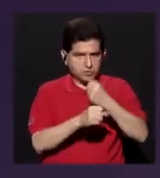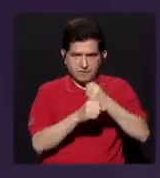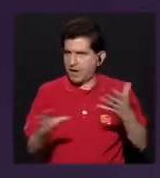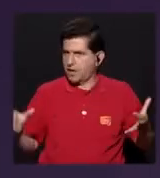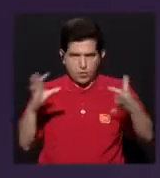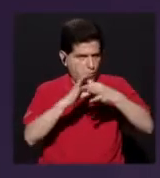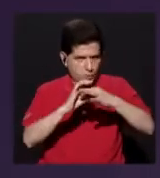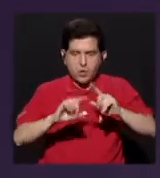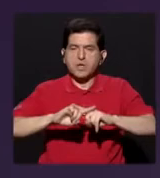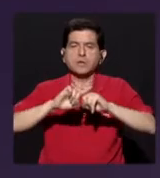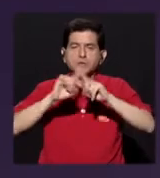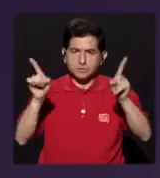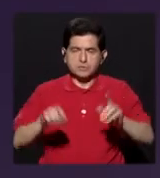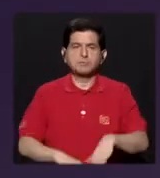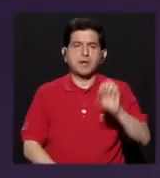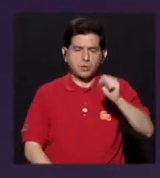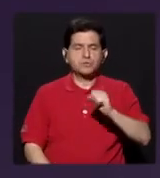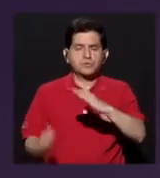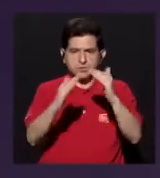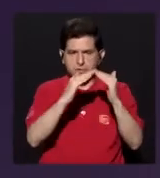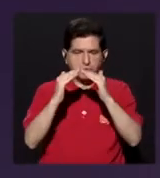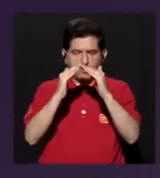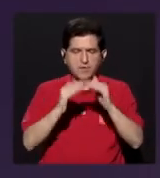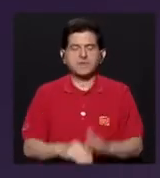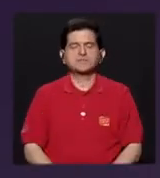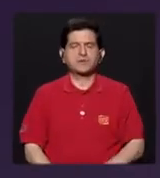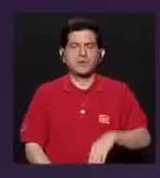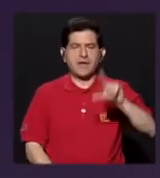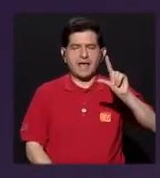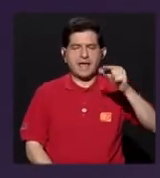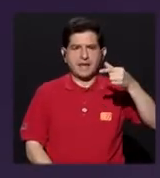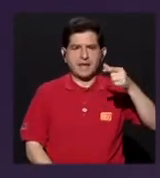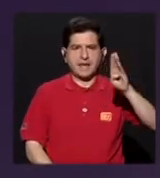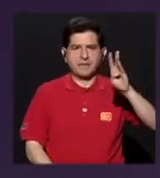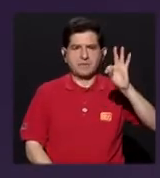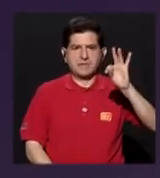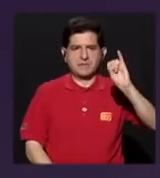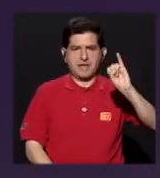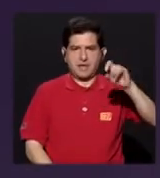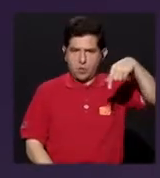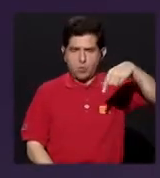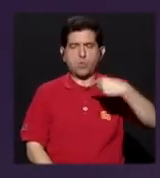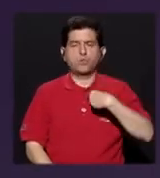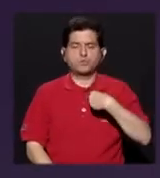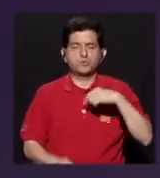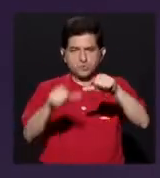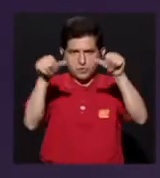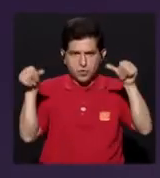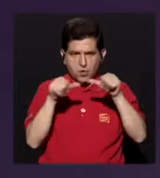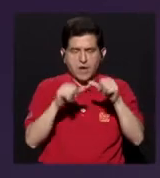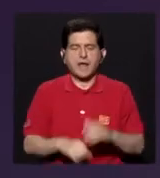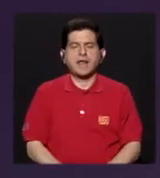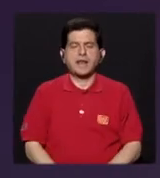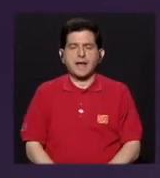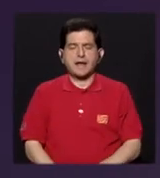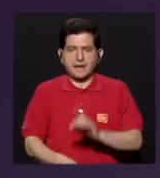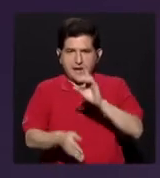pero sí trabajábamos con población LGBTIQ. Y bueno, yo en el campo clínico, y